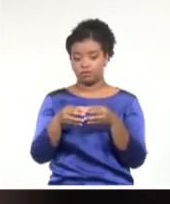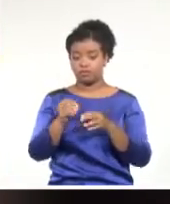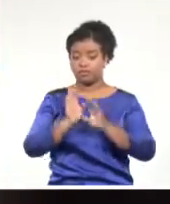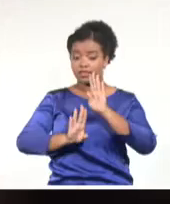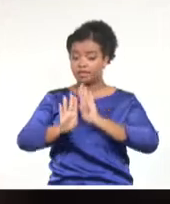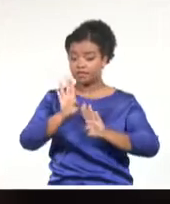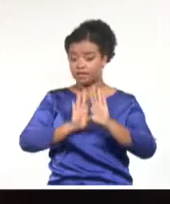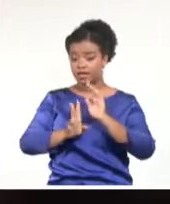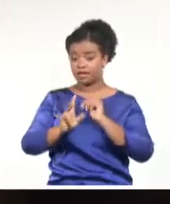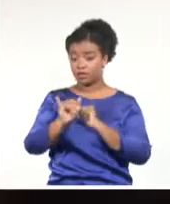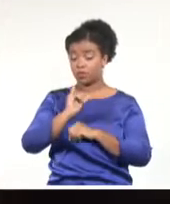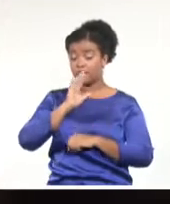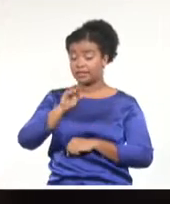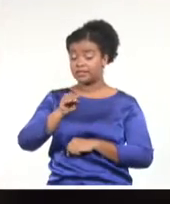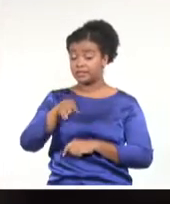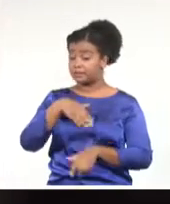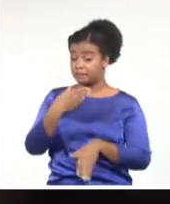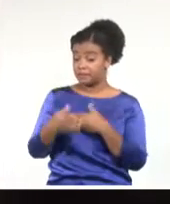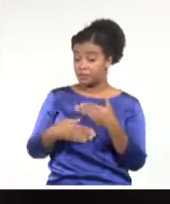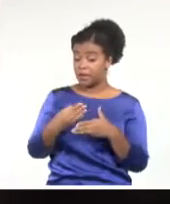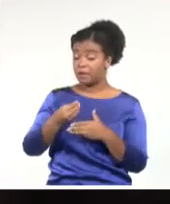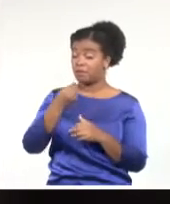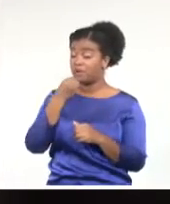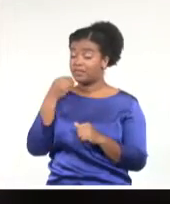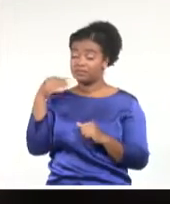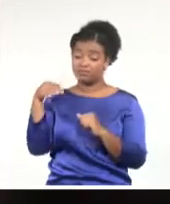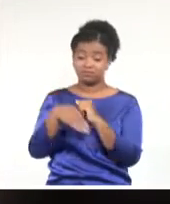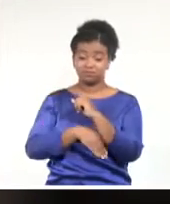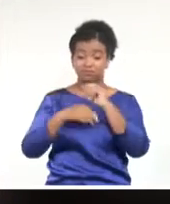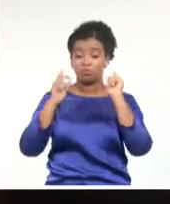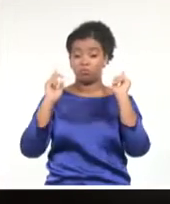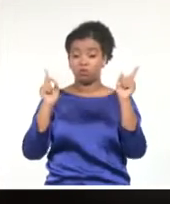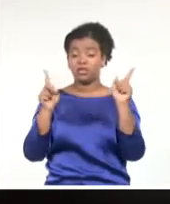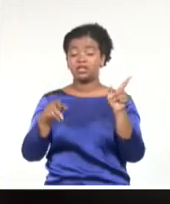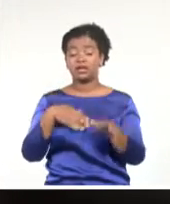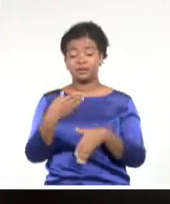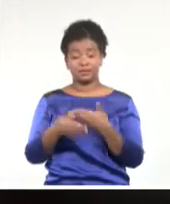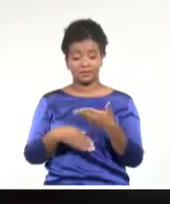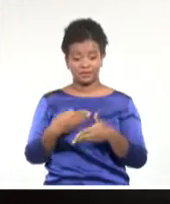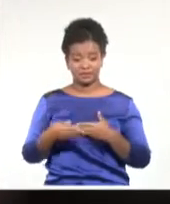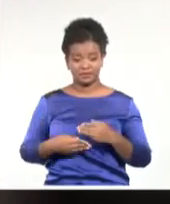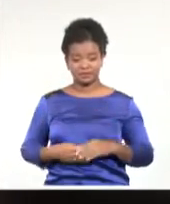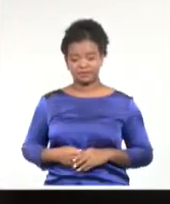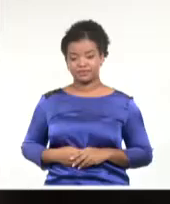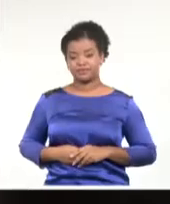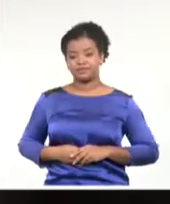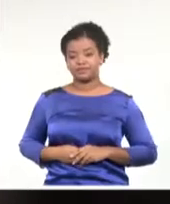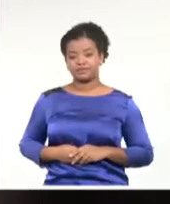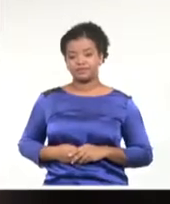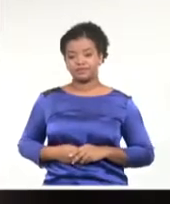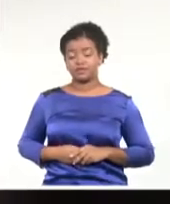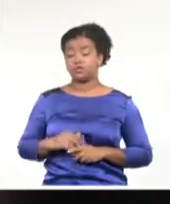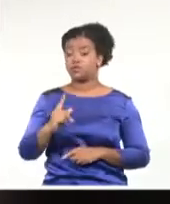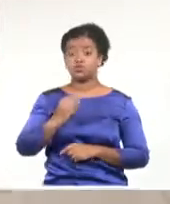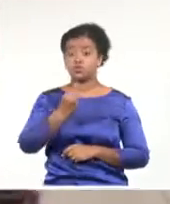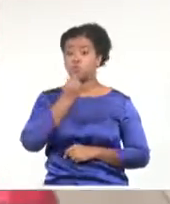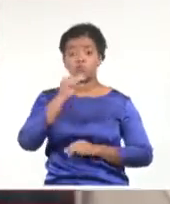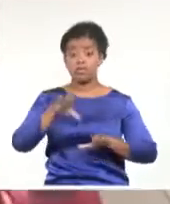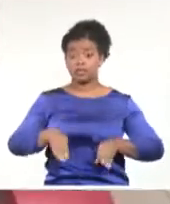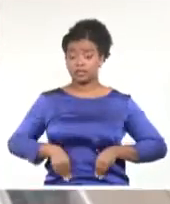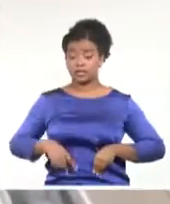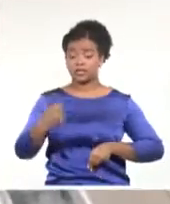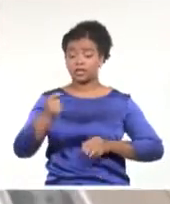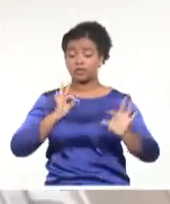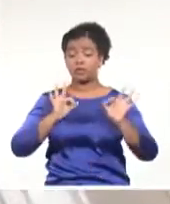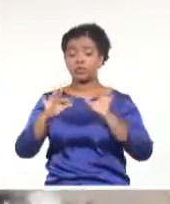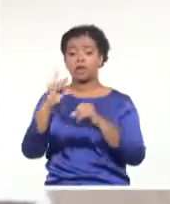que de concretarse sería una tragedia política de incalculables proporciones. No lo pueden permitir por el bien de Bolivia